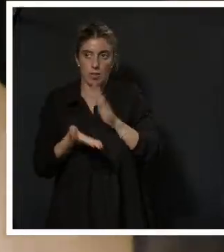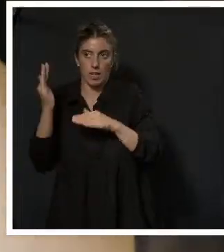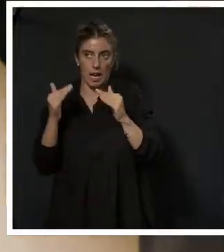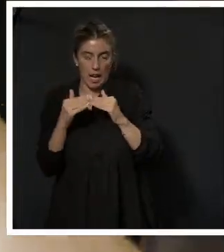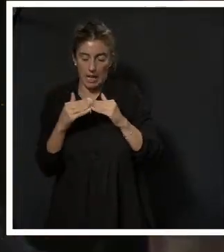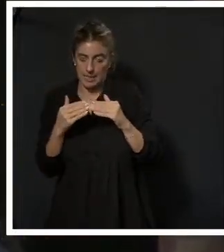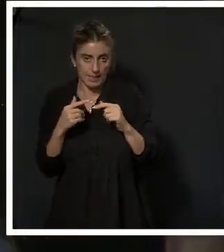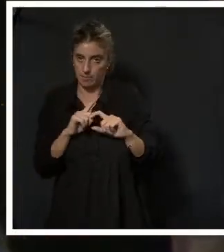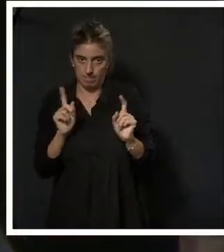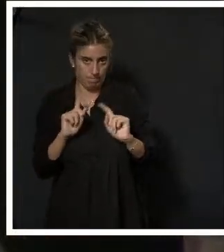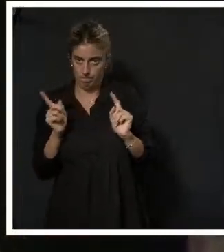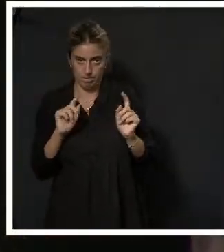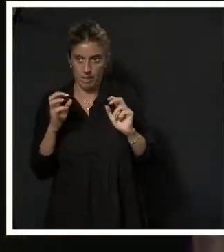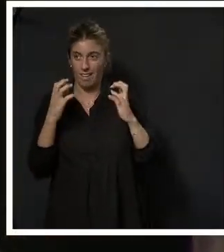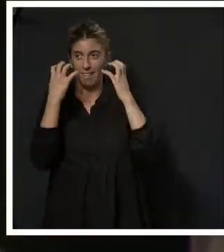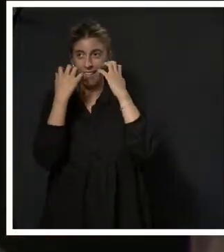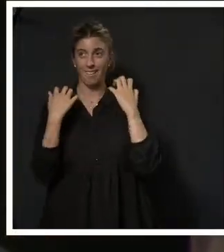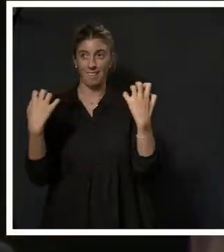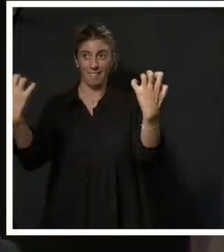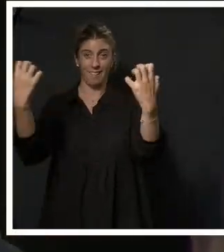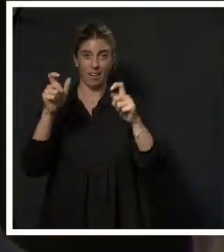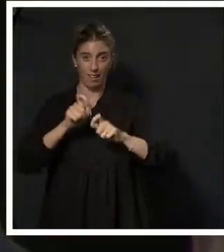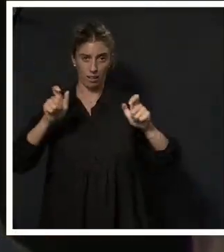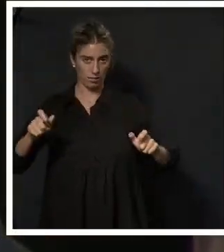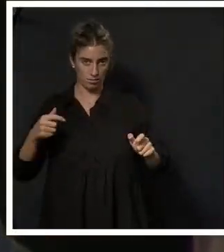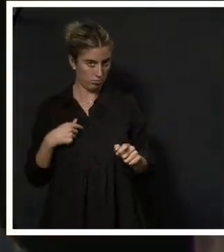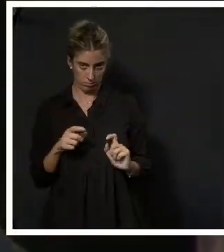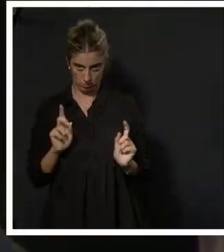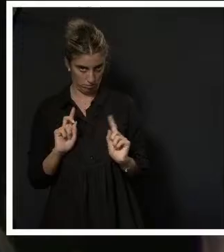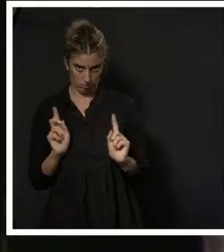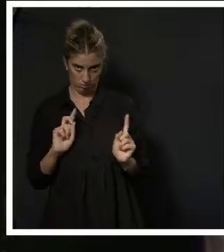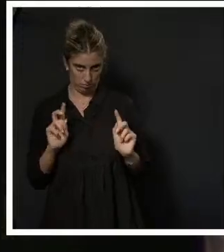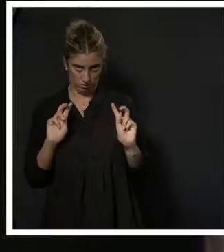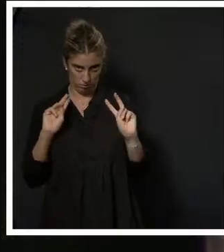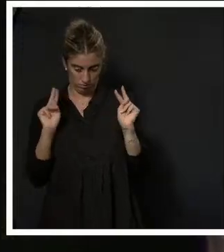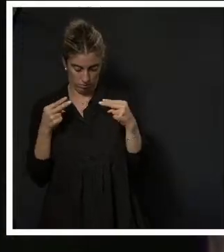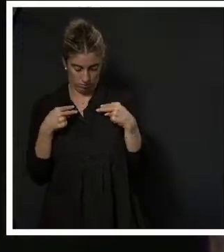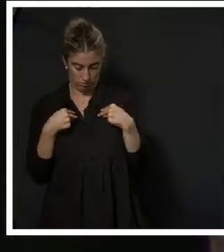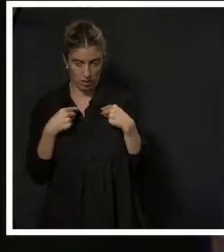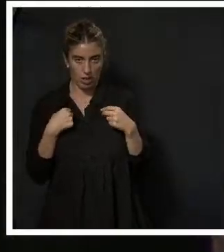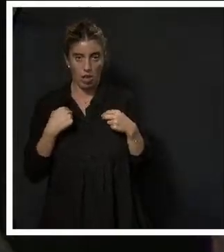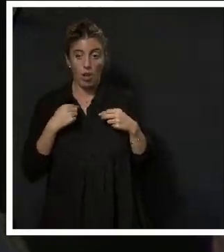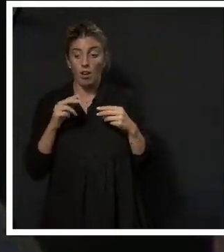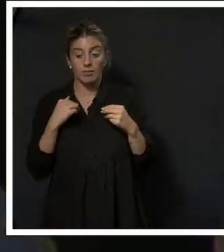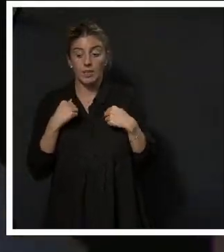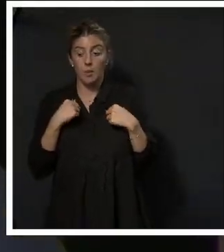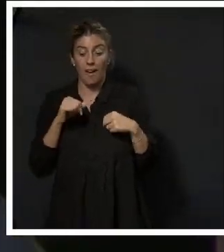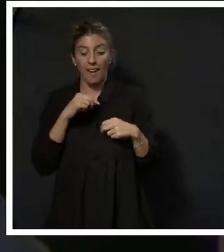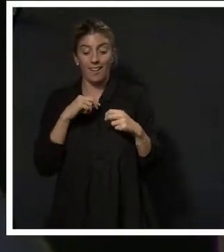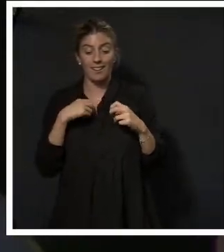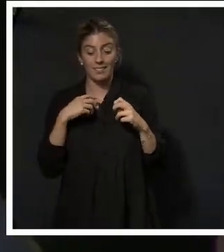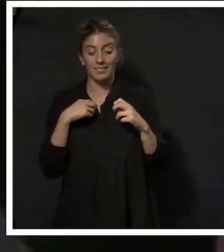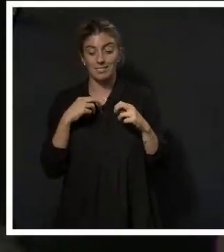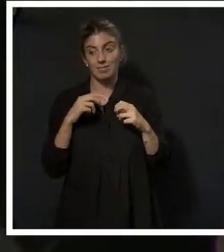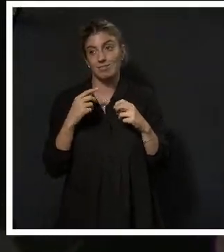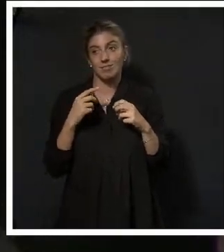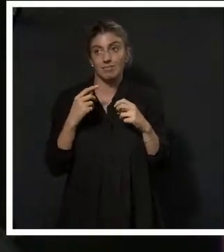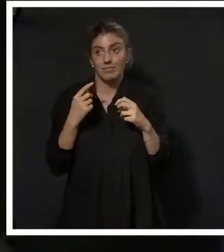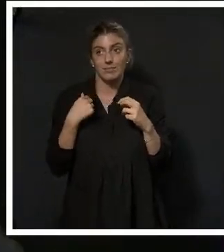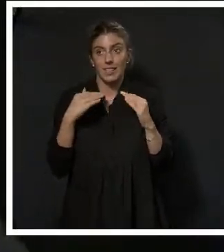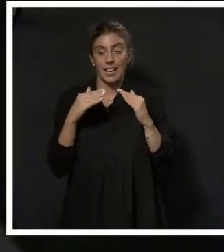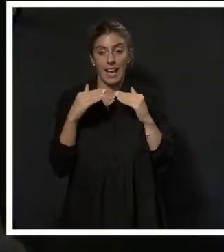no me rodeaba de gente no Entonces a mí a terapia la cocina meterme en la cocina